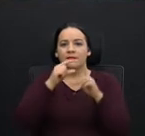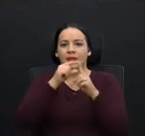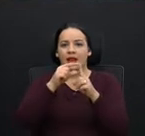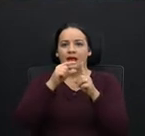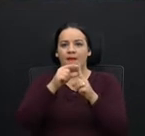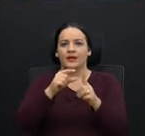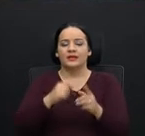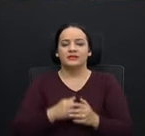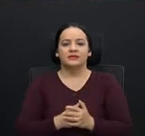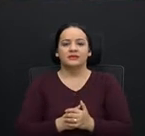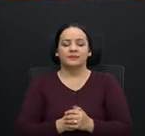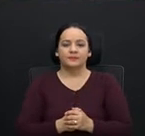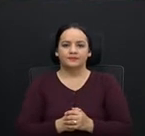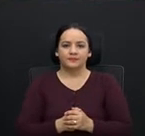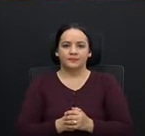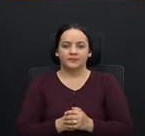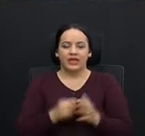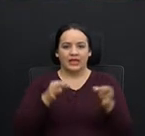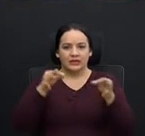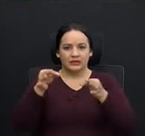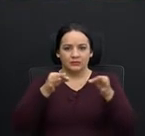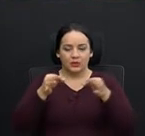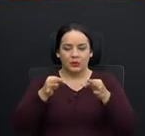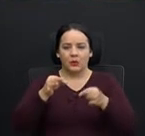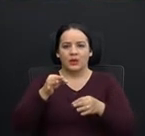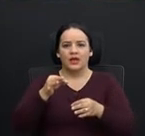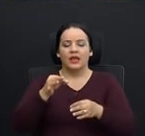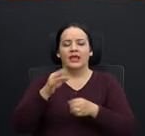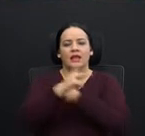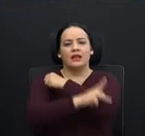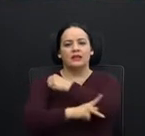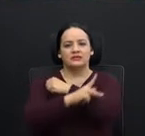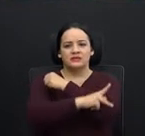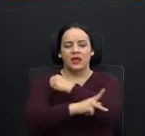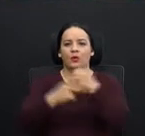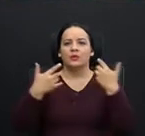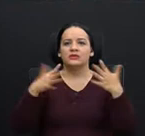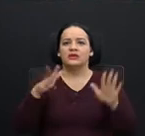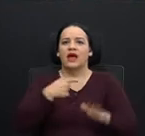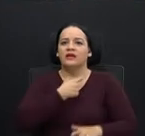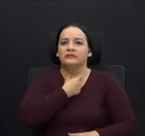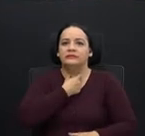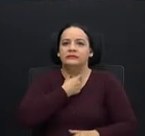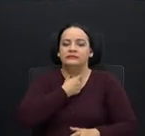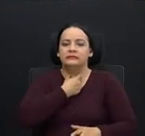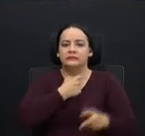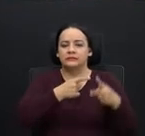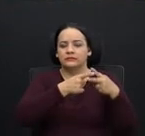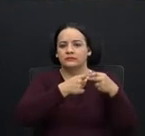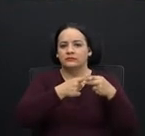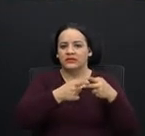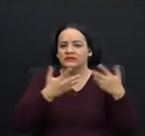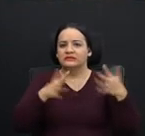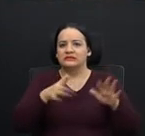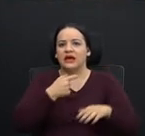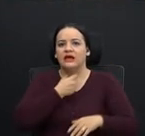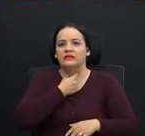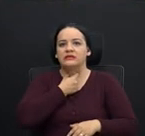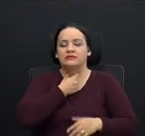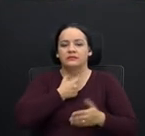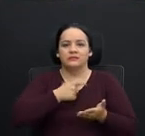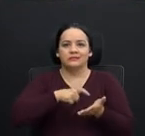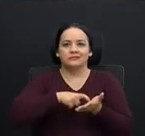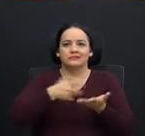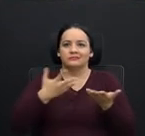palabras. El Estado ya está enjaranado, el país ya está enjaranado y la